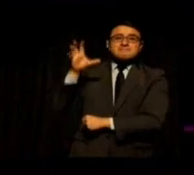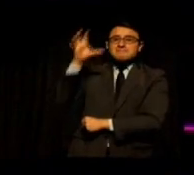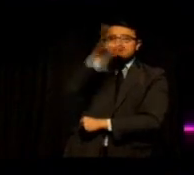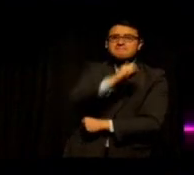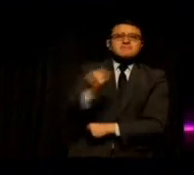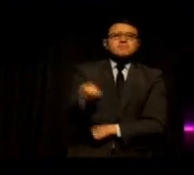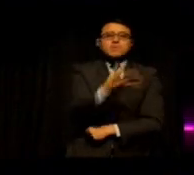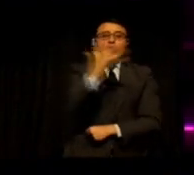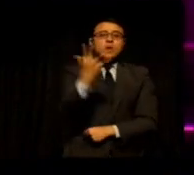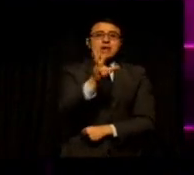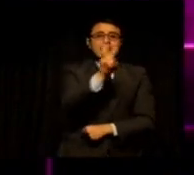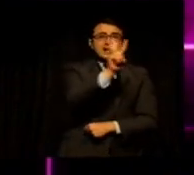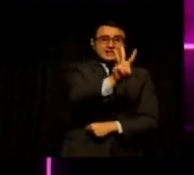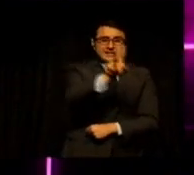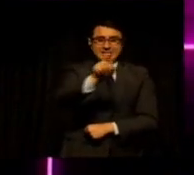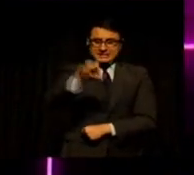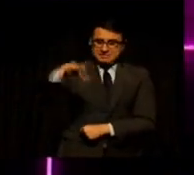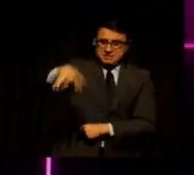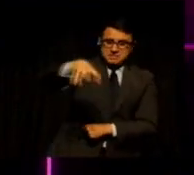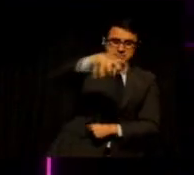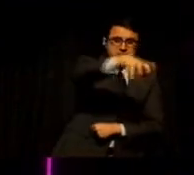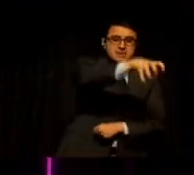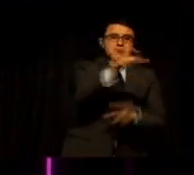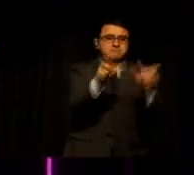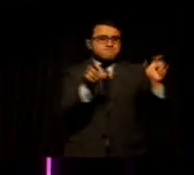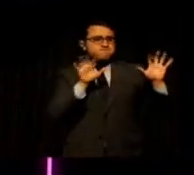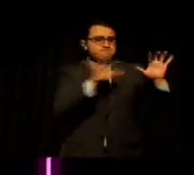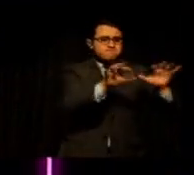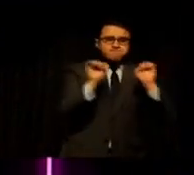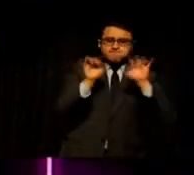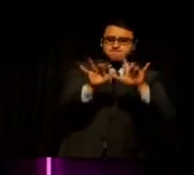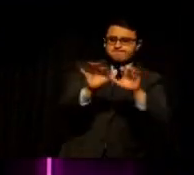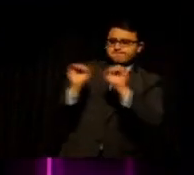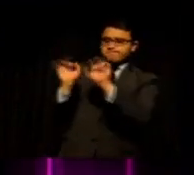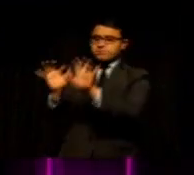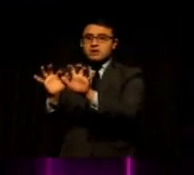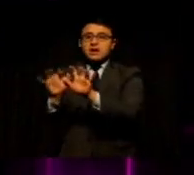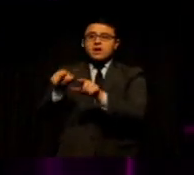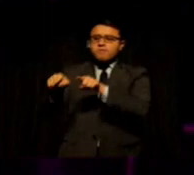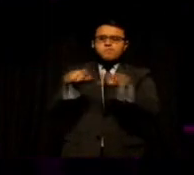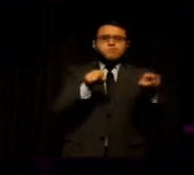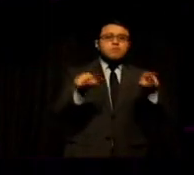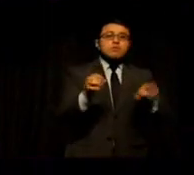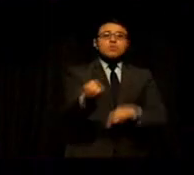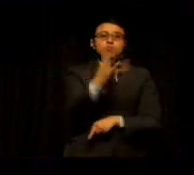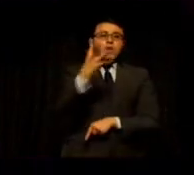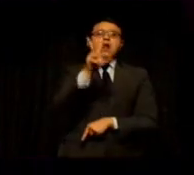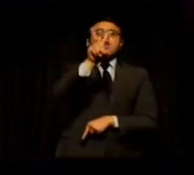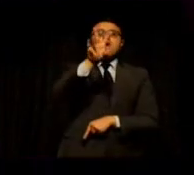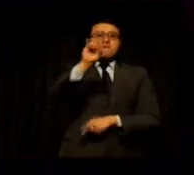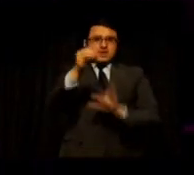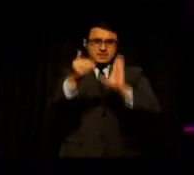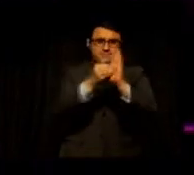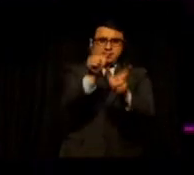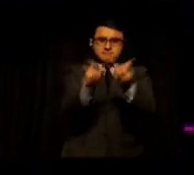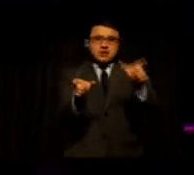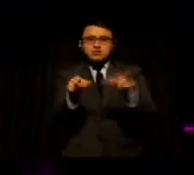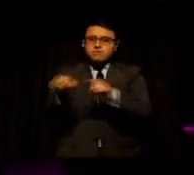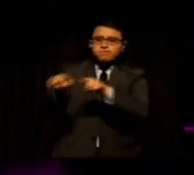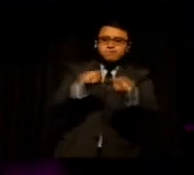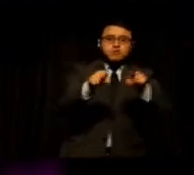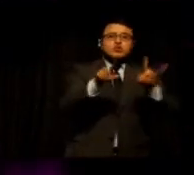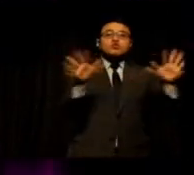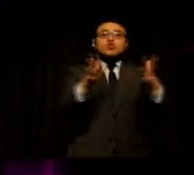36 centros poblados que para ese entonces tenían más de 20.000 habitantes que estaban repartidos en esa